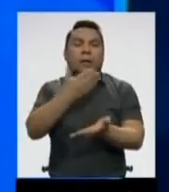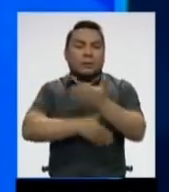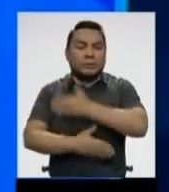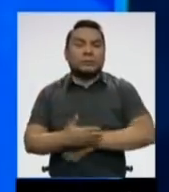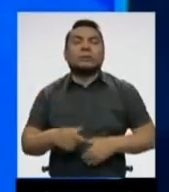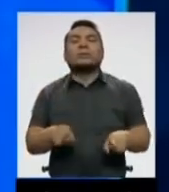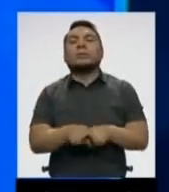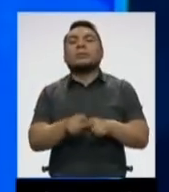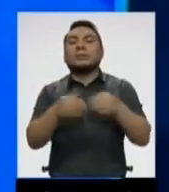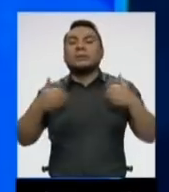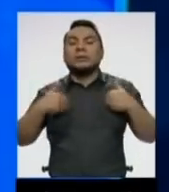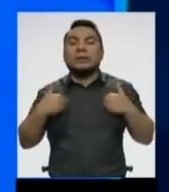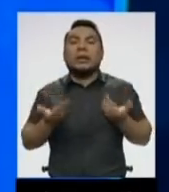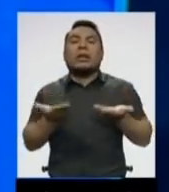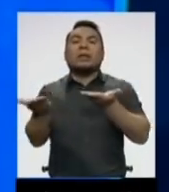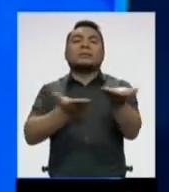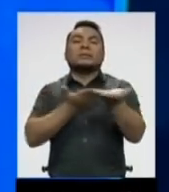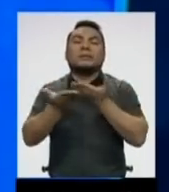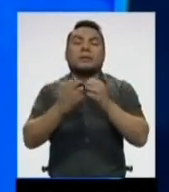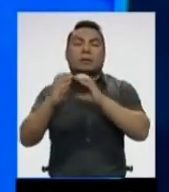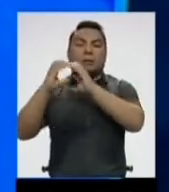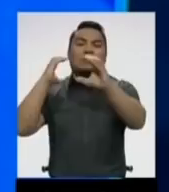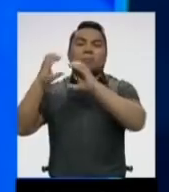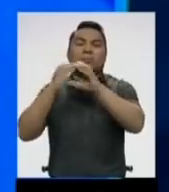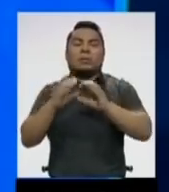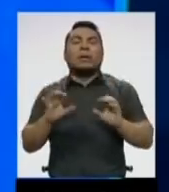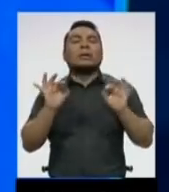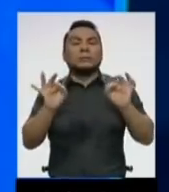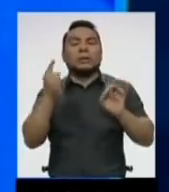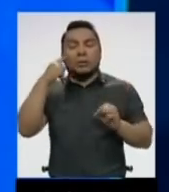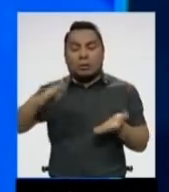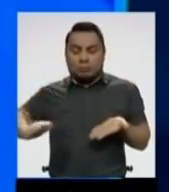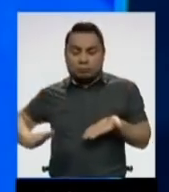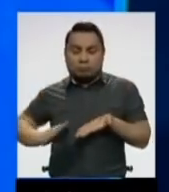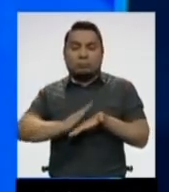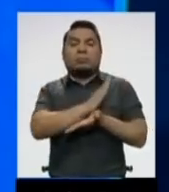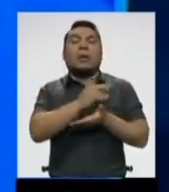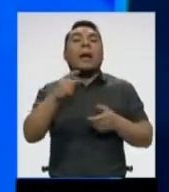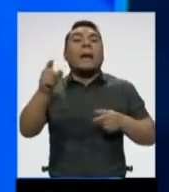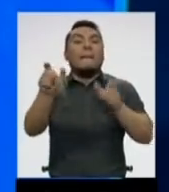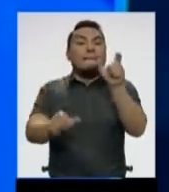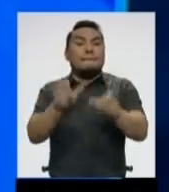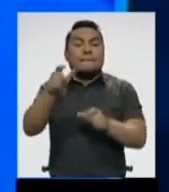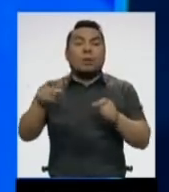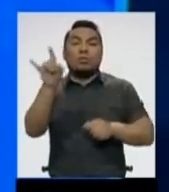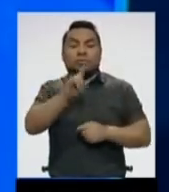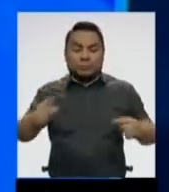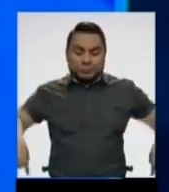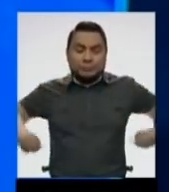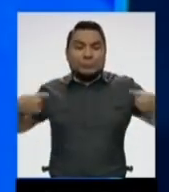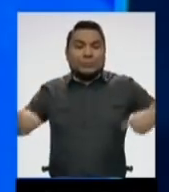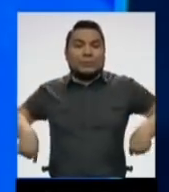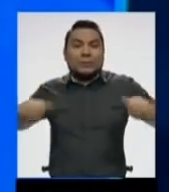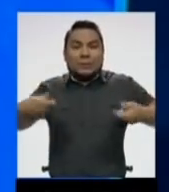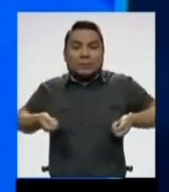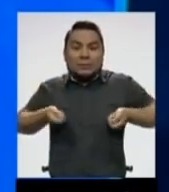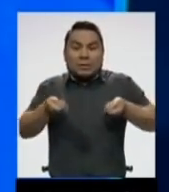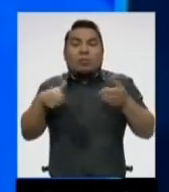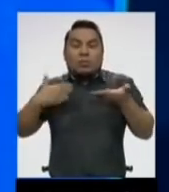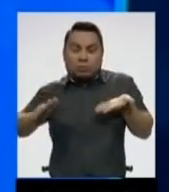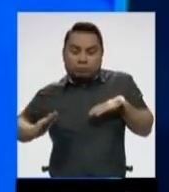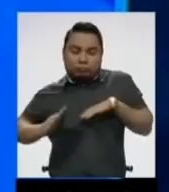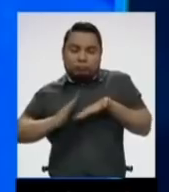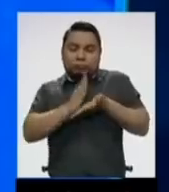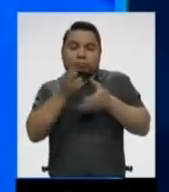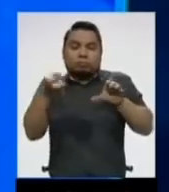que darle servicios de transporte digno, donde hayan rampas hidráulicas para que las personas que usen silla de ruedas puedan subir sin